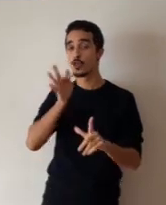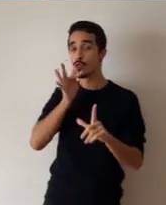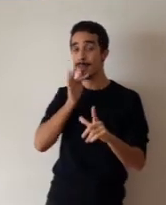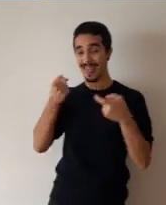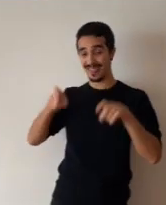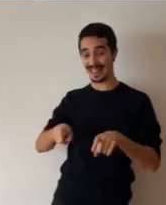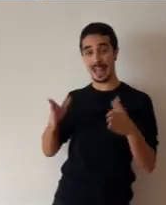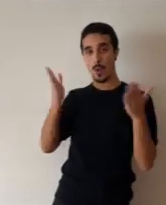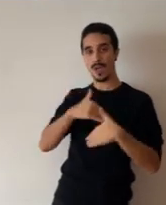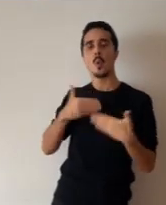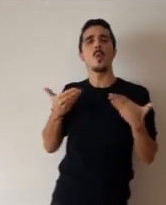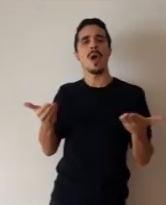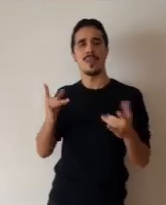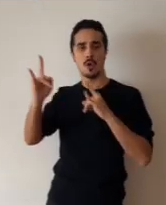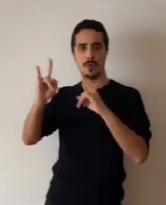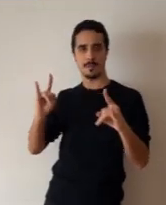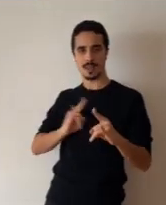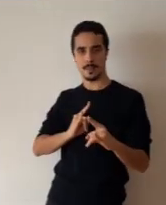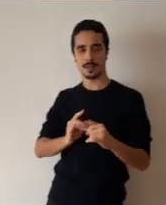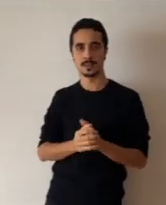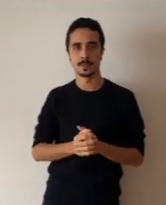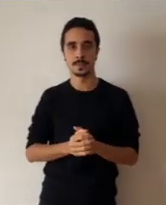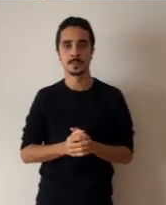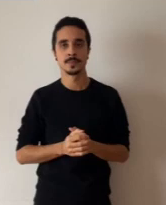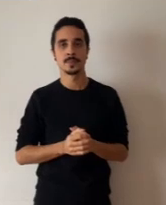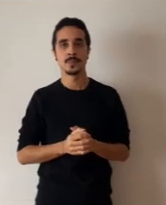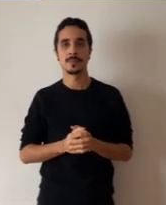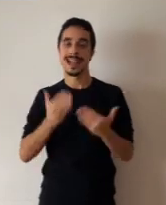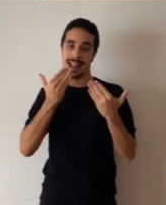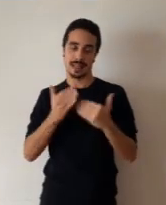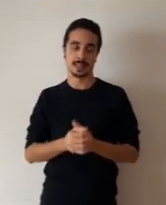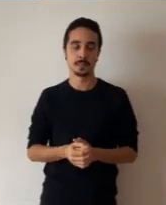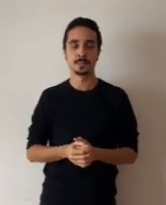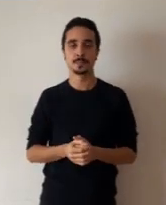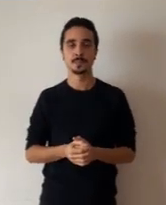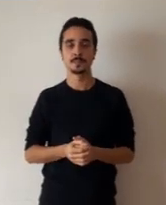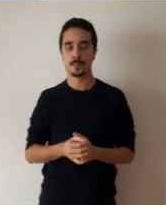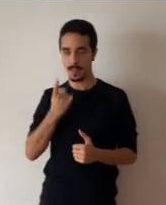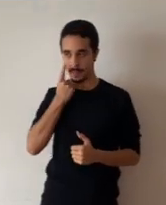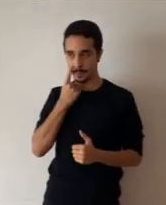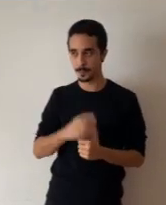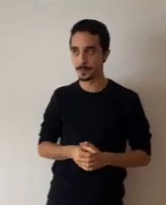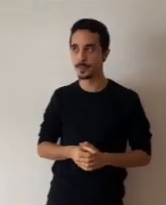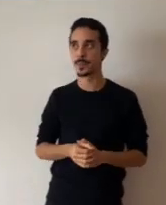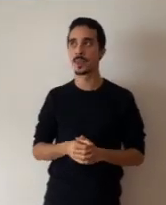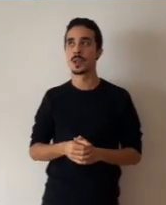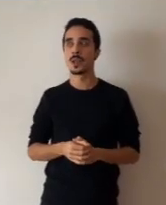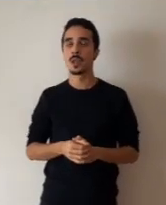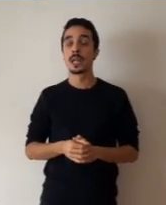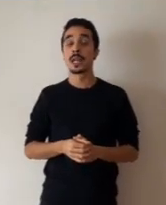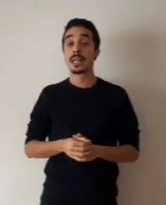Dice que los que aún no tenemos cita, ¿cuándo seremos llamados? Nos tocaba en abril, gracias. A ver,